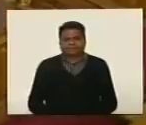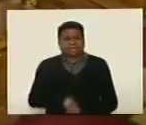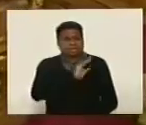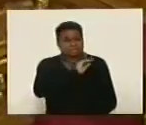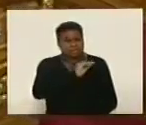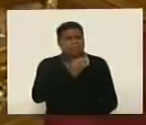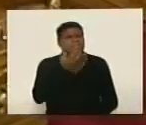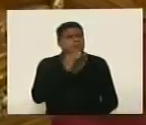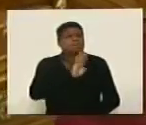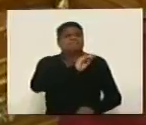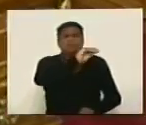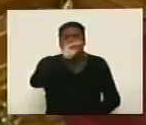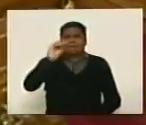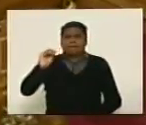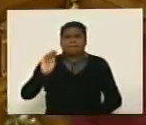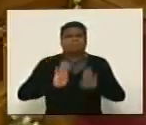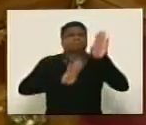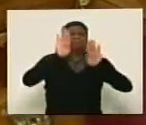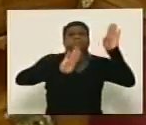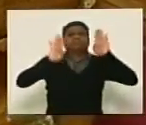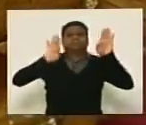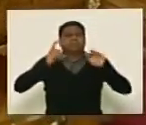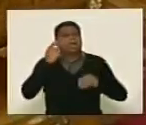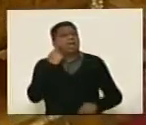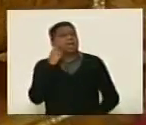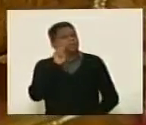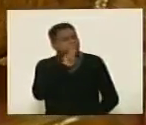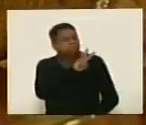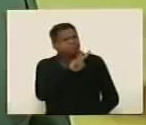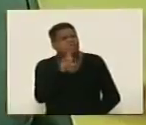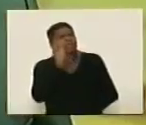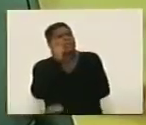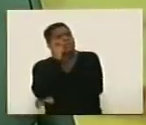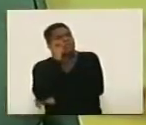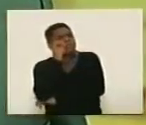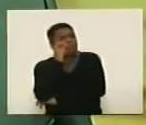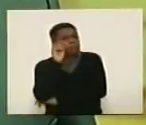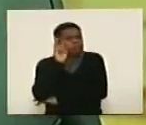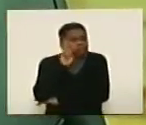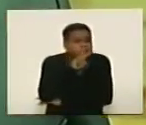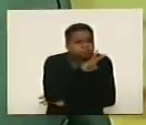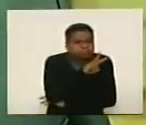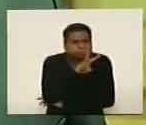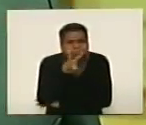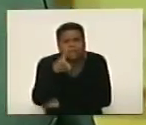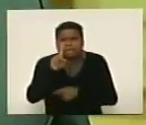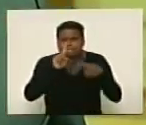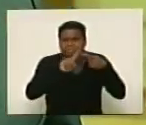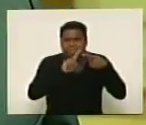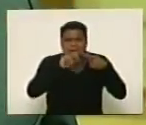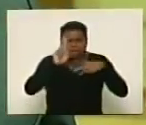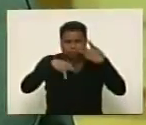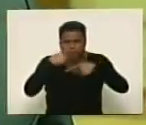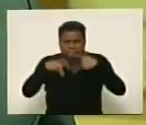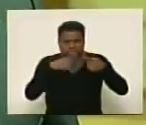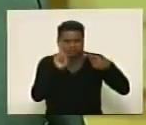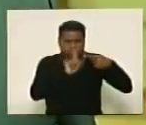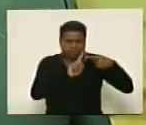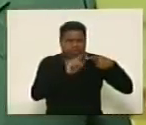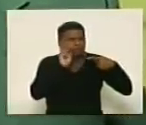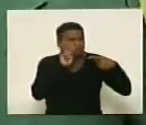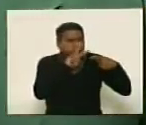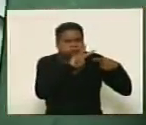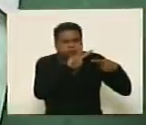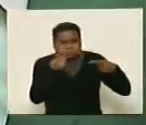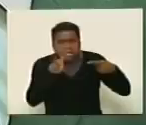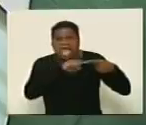pueblo y creó el observatorio para darle seguimiento a todos los procesos, a todos los procesos que se dan en la patria. Luego